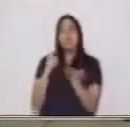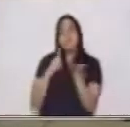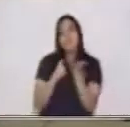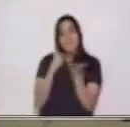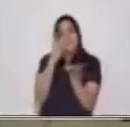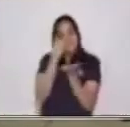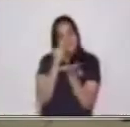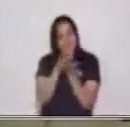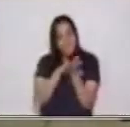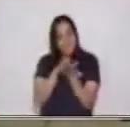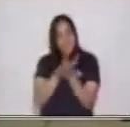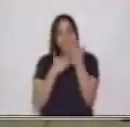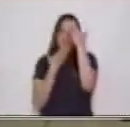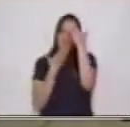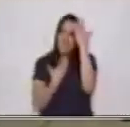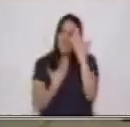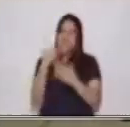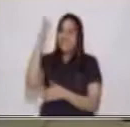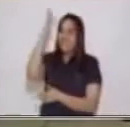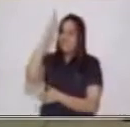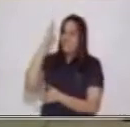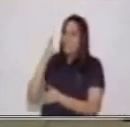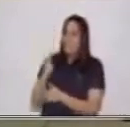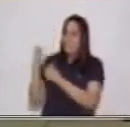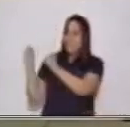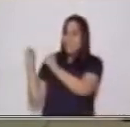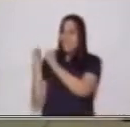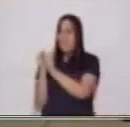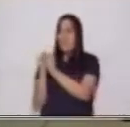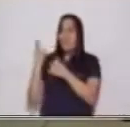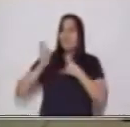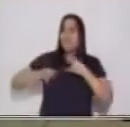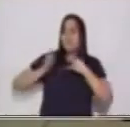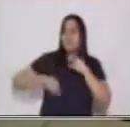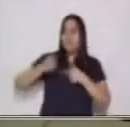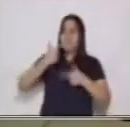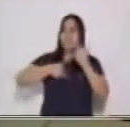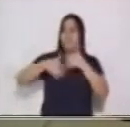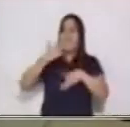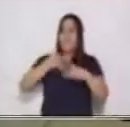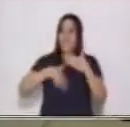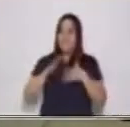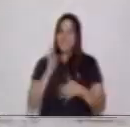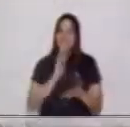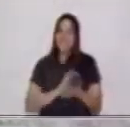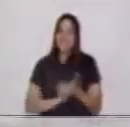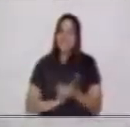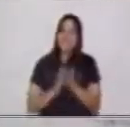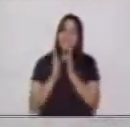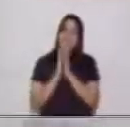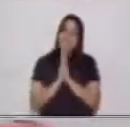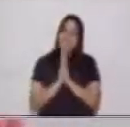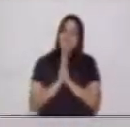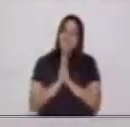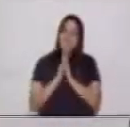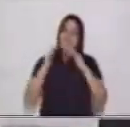antibacterial. Agradecemos a Lourdes, quien nos acompañó en la interpretación de lengua de señas. Por